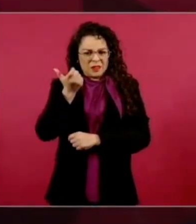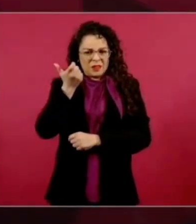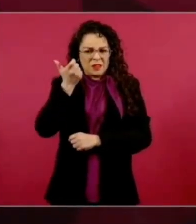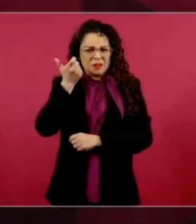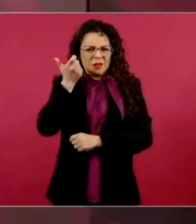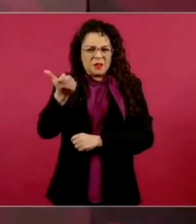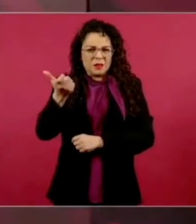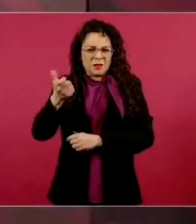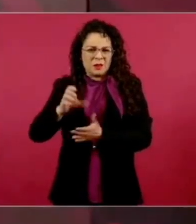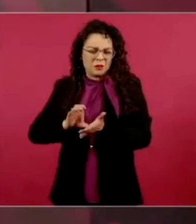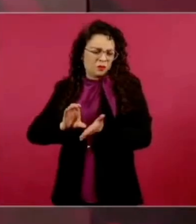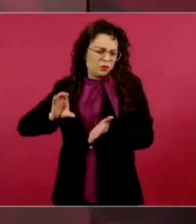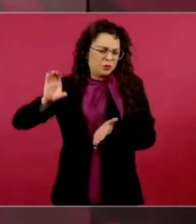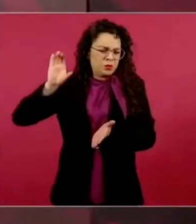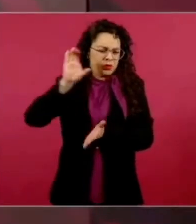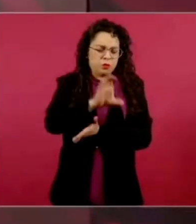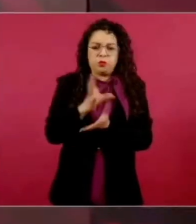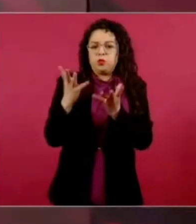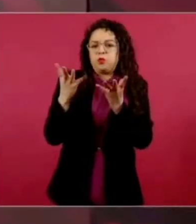viáticos y todo esto, ¿no?